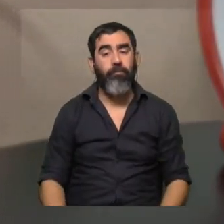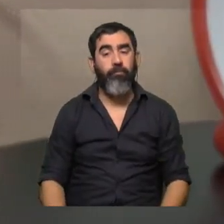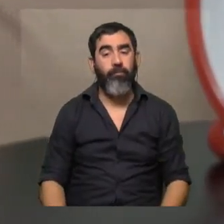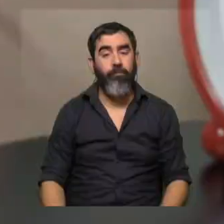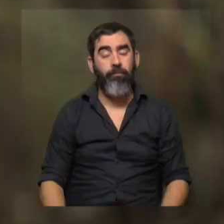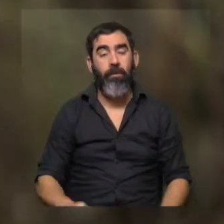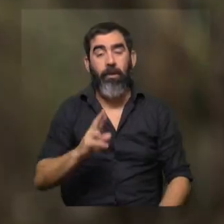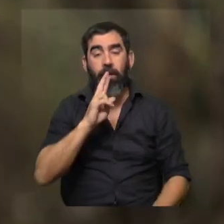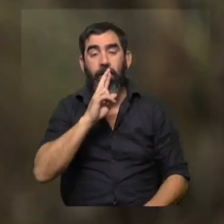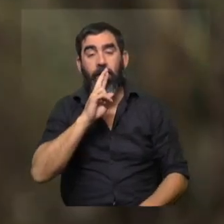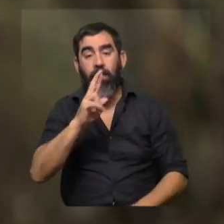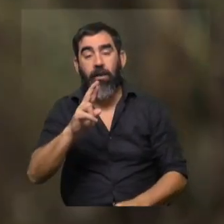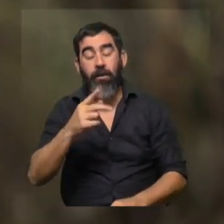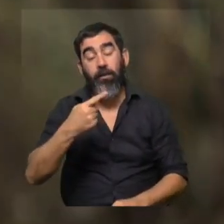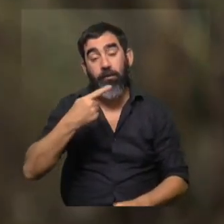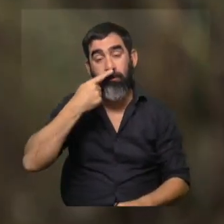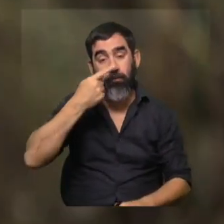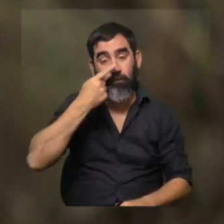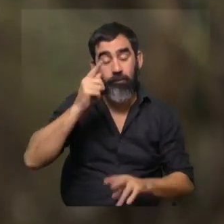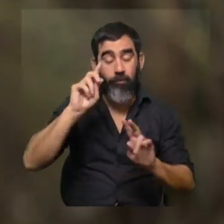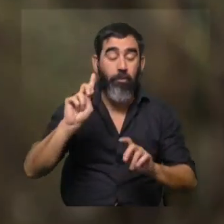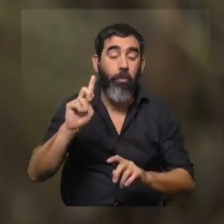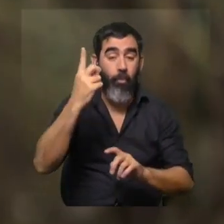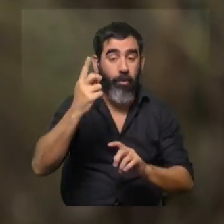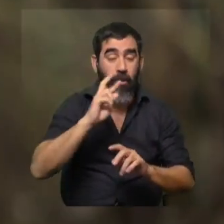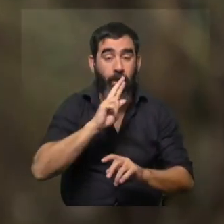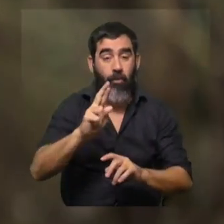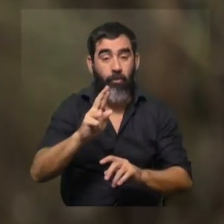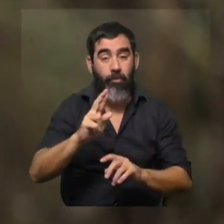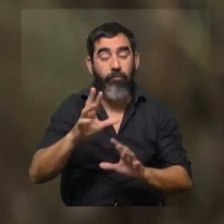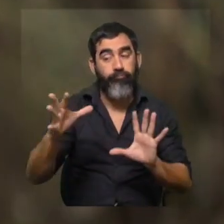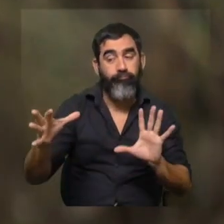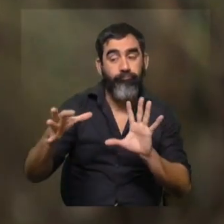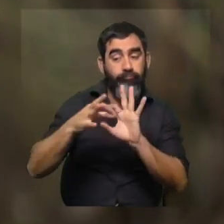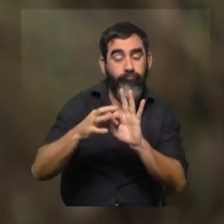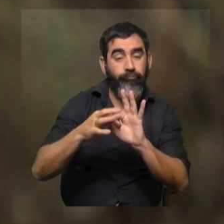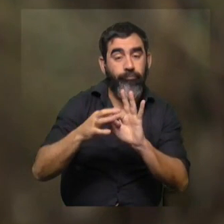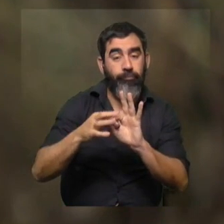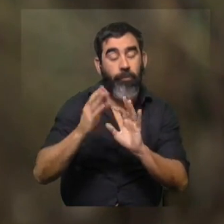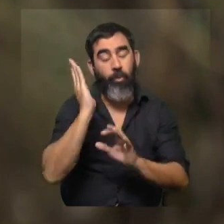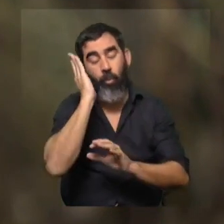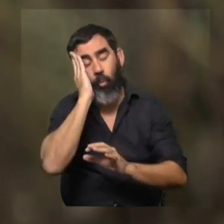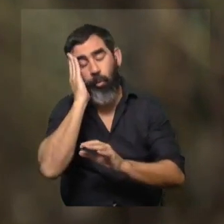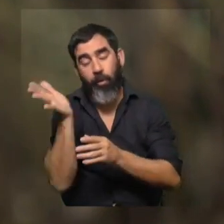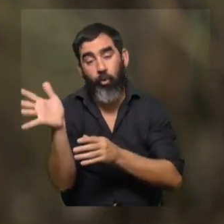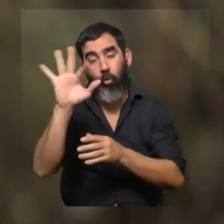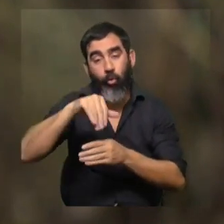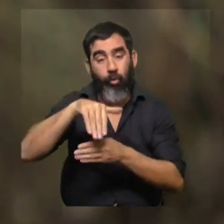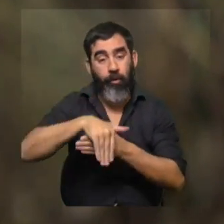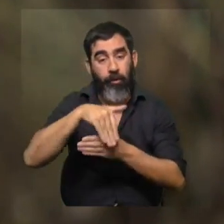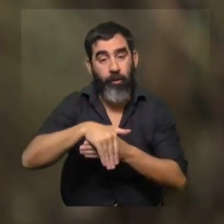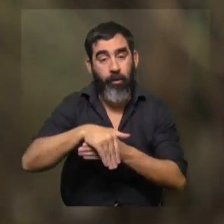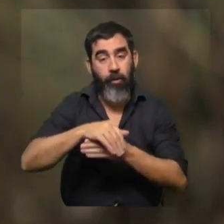Los resultados más interesantes y los principales que encontramos fue que hay una asociación entre dormir siesta frecuentemente y un mayor